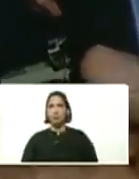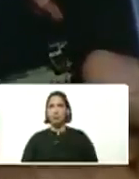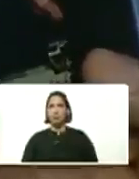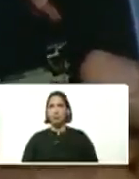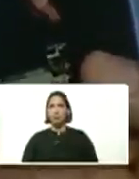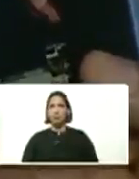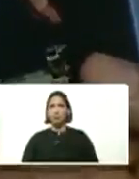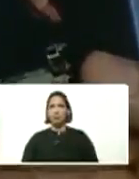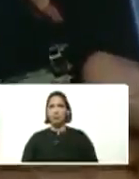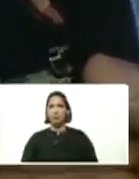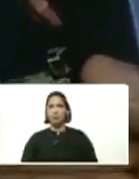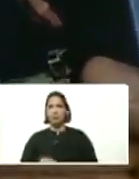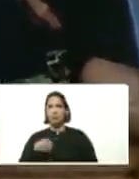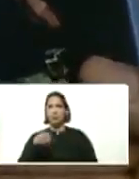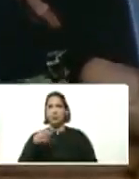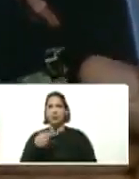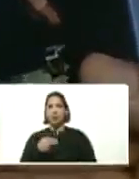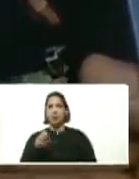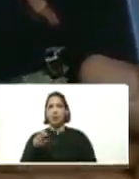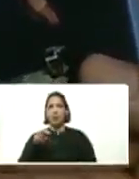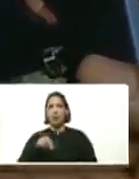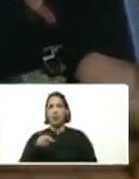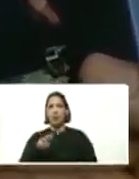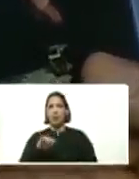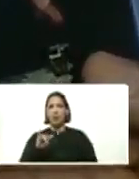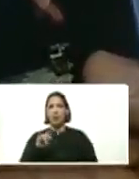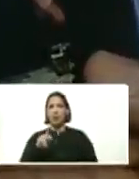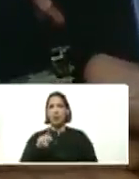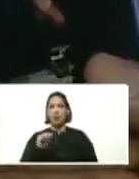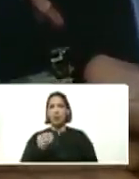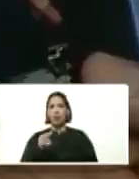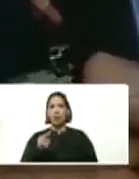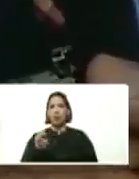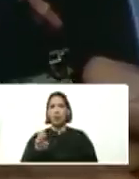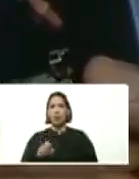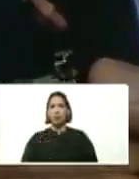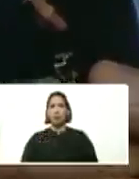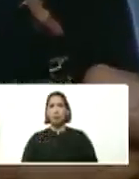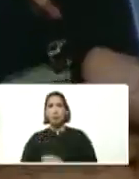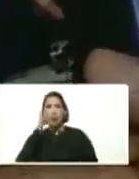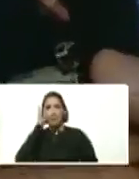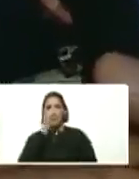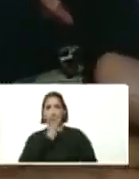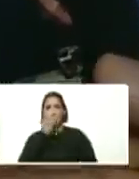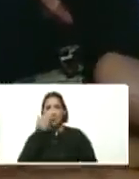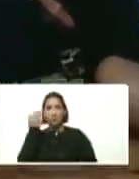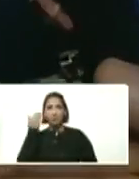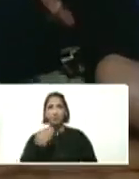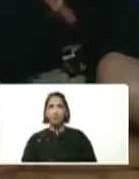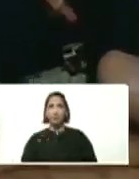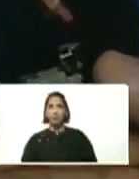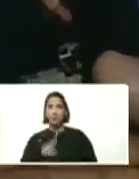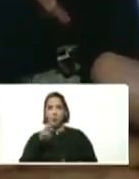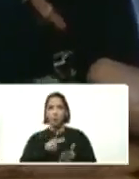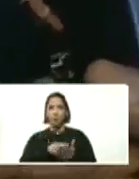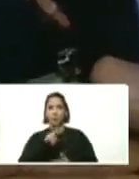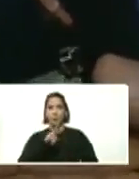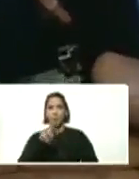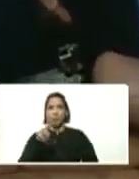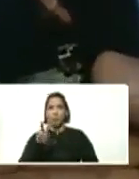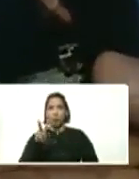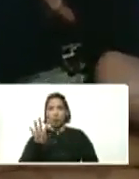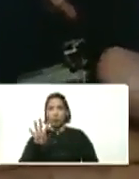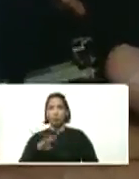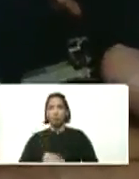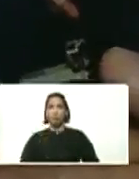pupilo, Enrique Capriles Radosky. Enriquito, dale, dale que tú puedes. 2024,